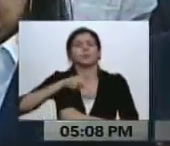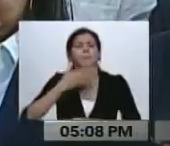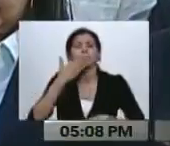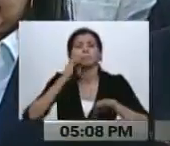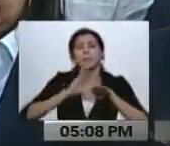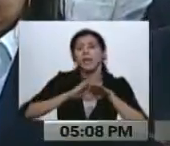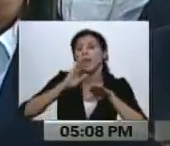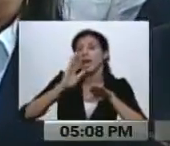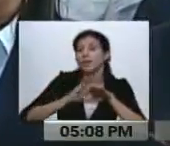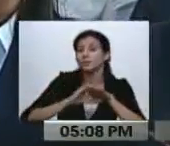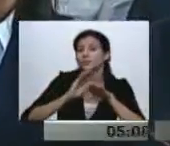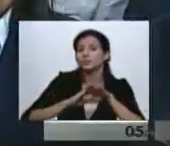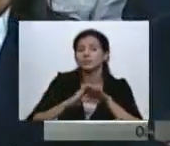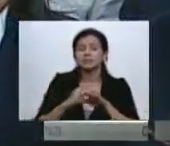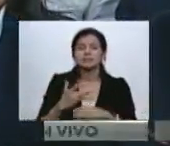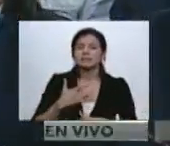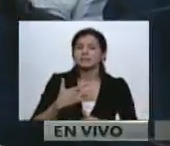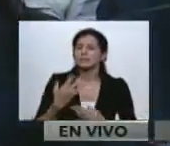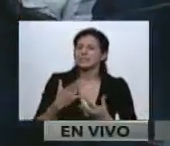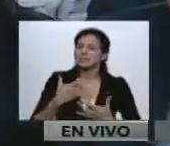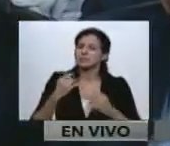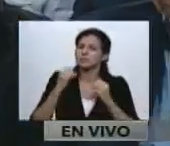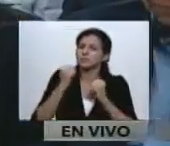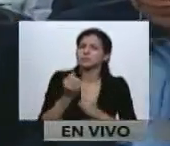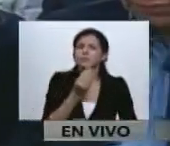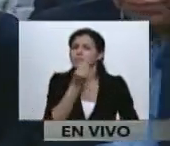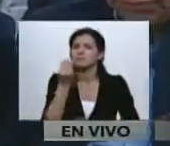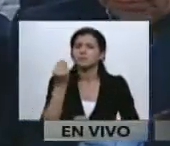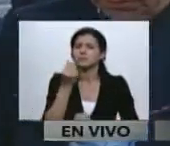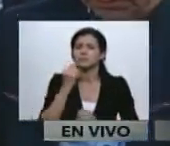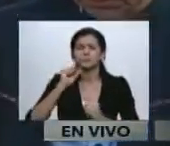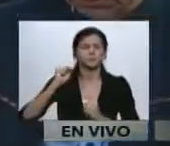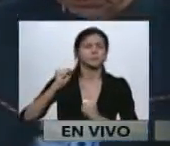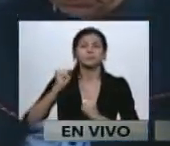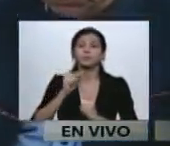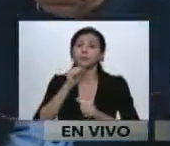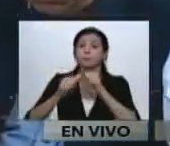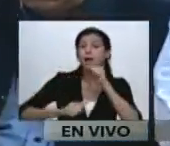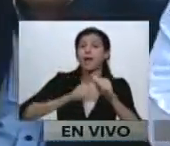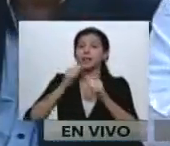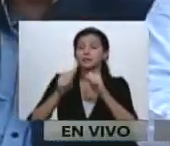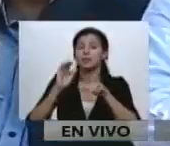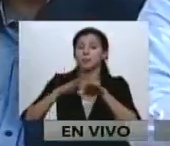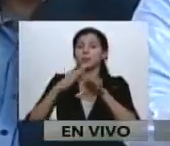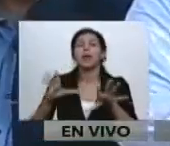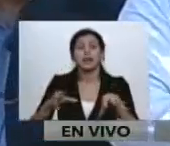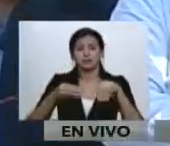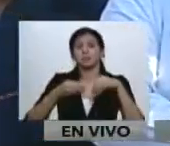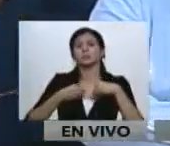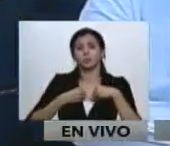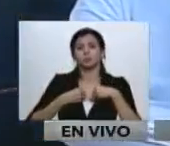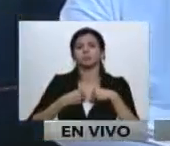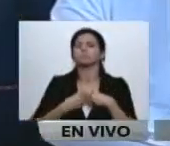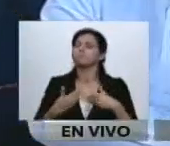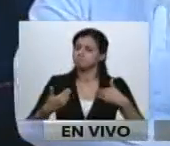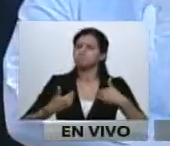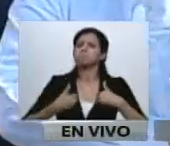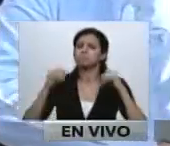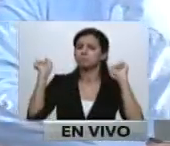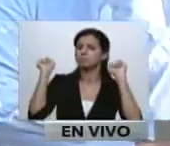y saboreó la hiel de nuestros males, porque aceptó sufrir